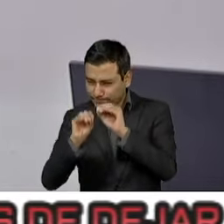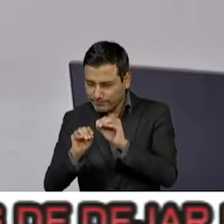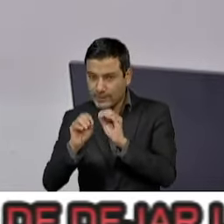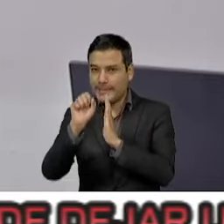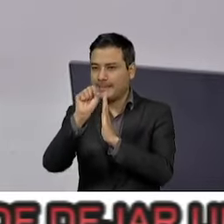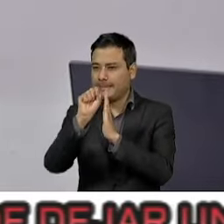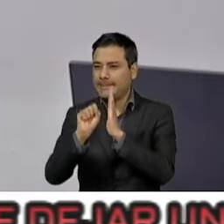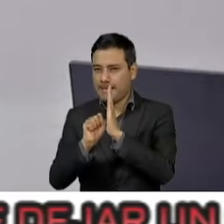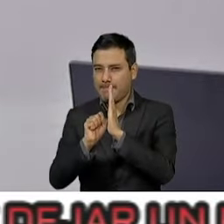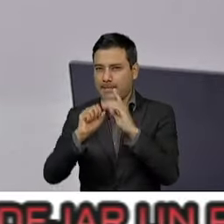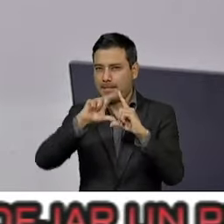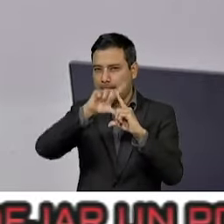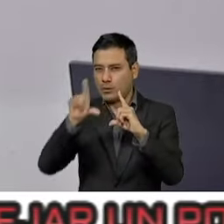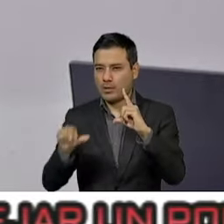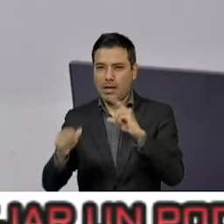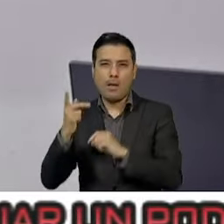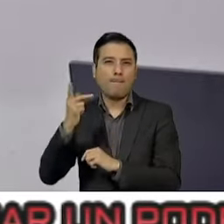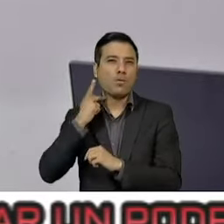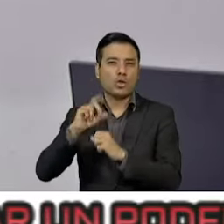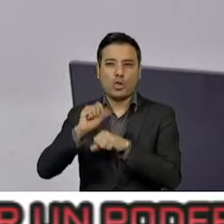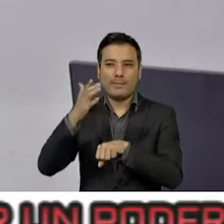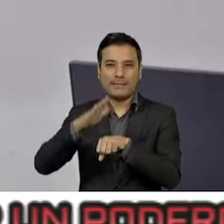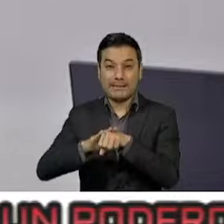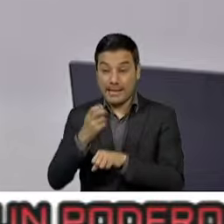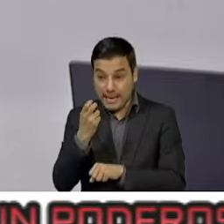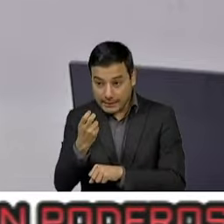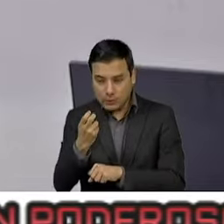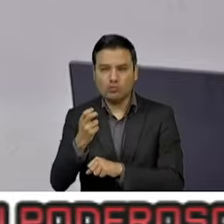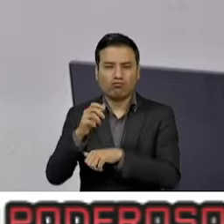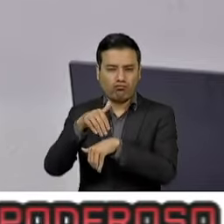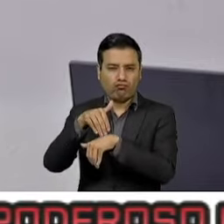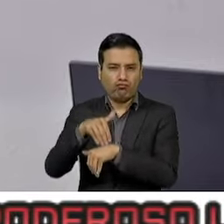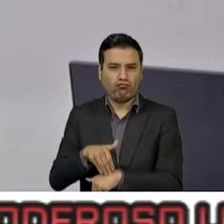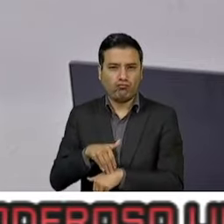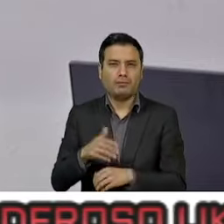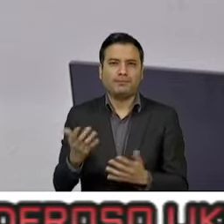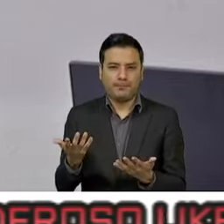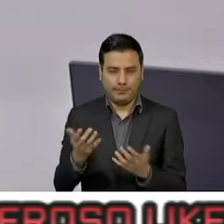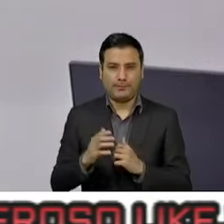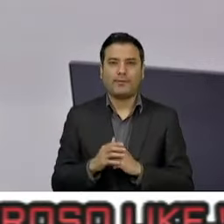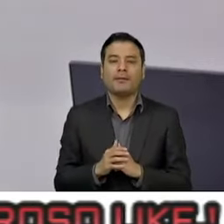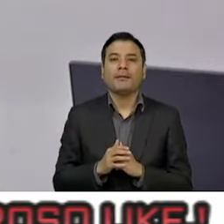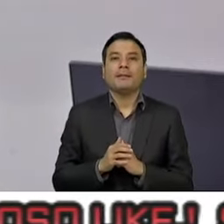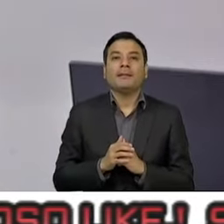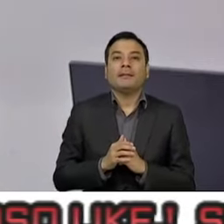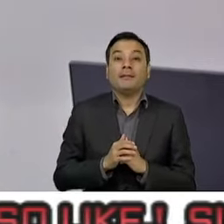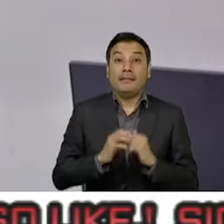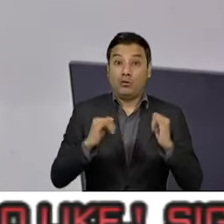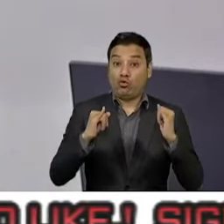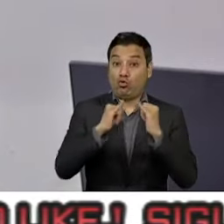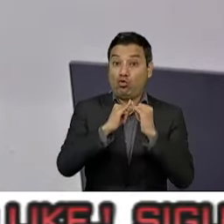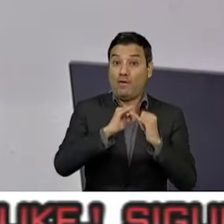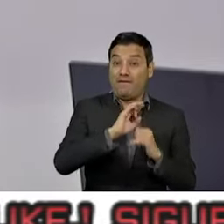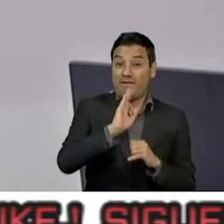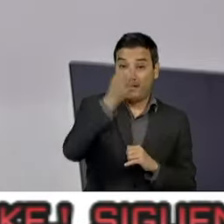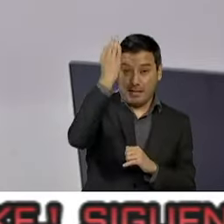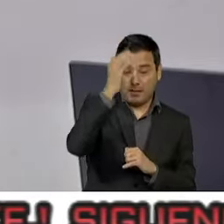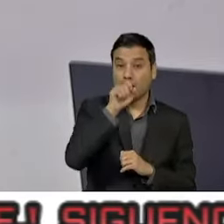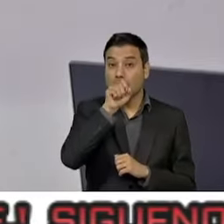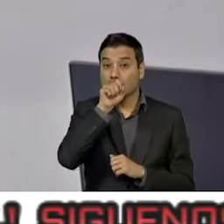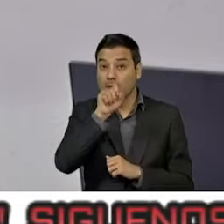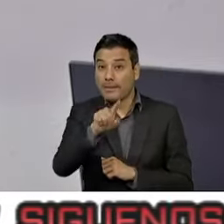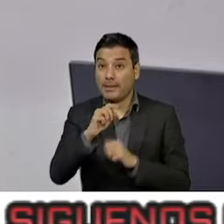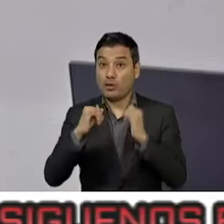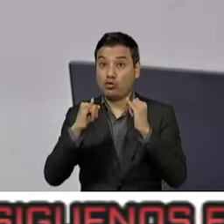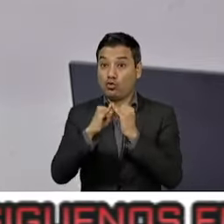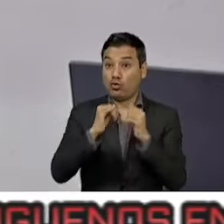sistema de ejecución político-administrativa que combina las virtudes del órgano federal con las enormes capacidades de los organismos que en